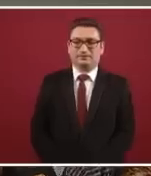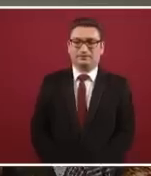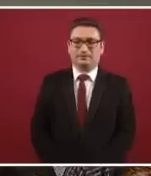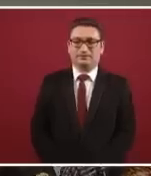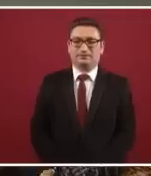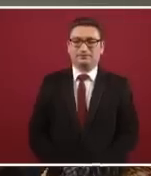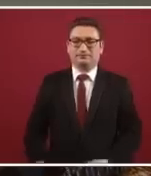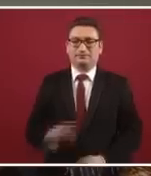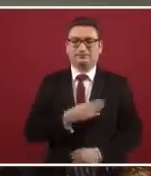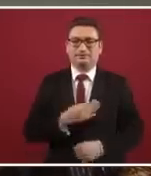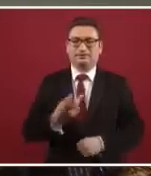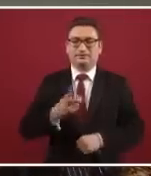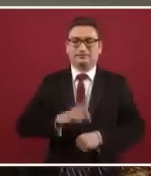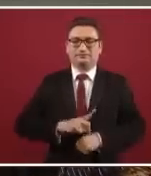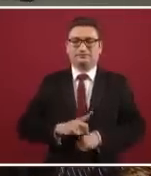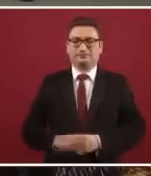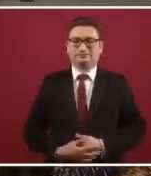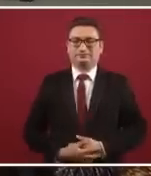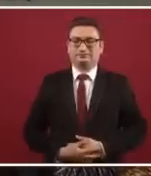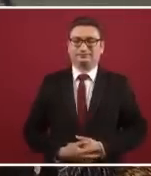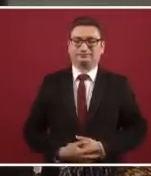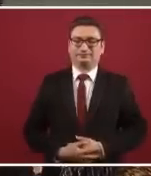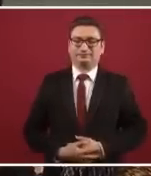Yes. Yes.